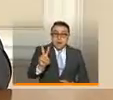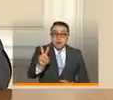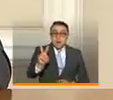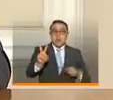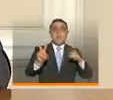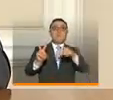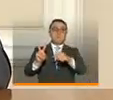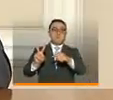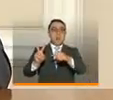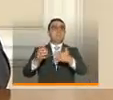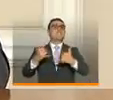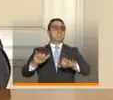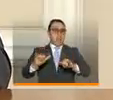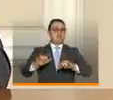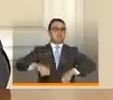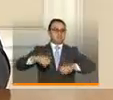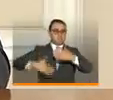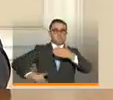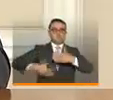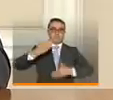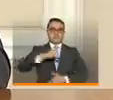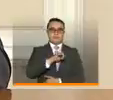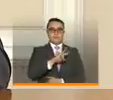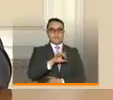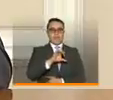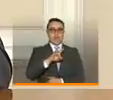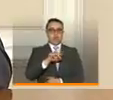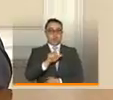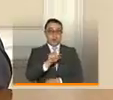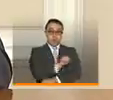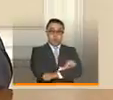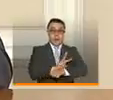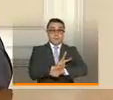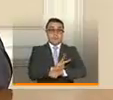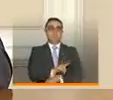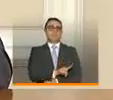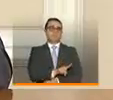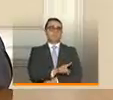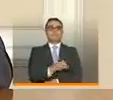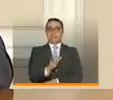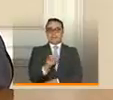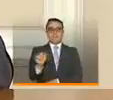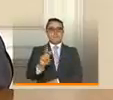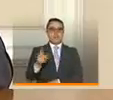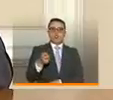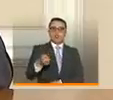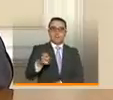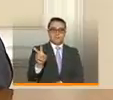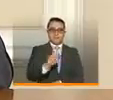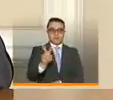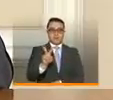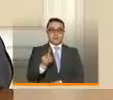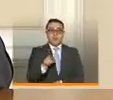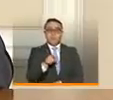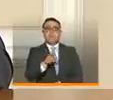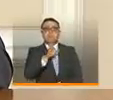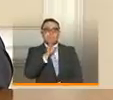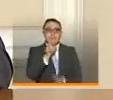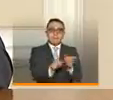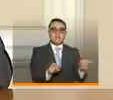Mi Vacuna, según lo que estábamos trabajando el día de hoy, presidente. Vamos a tenerlo cargado con la población de 80